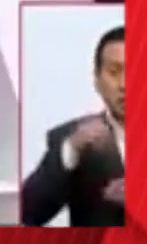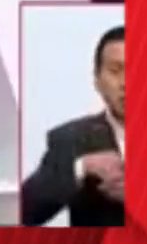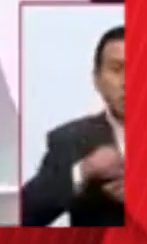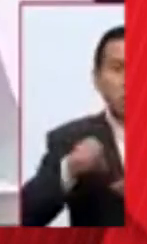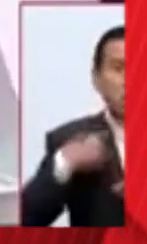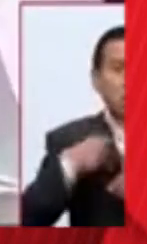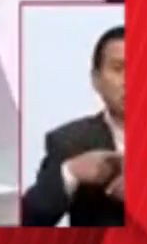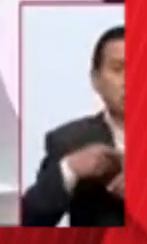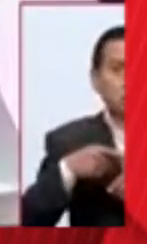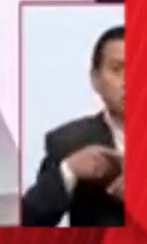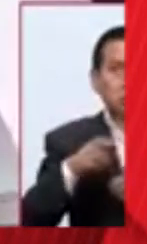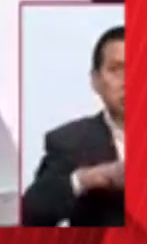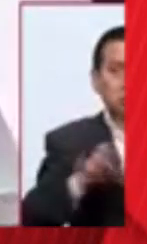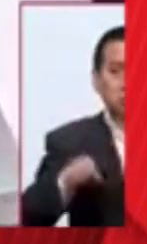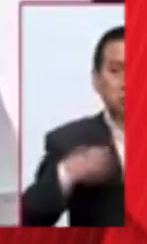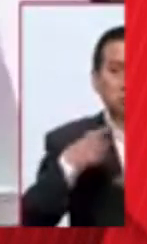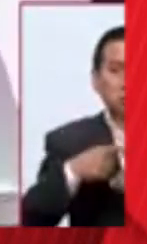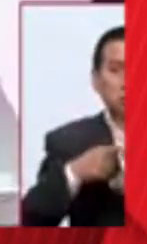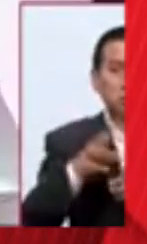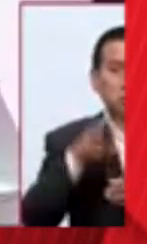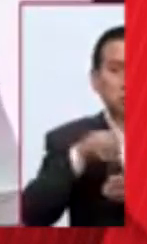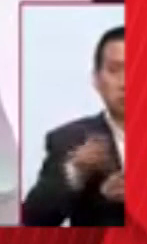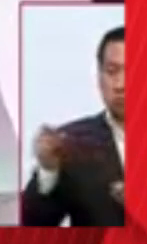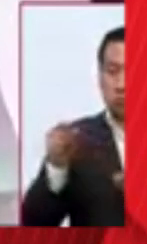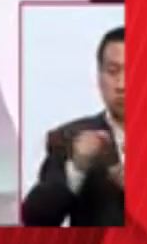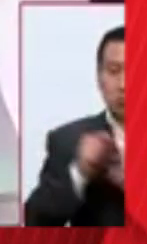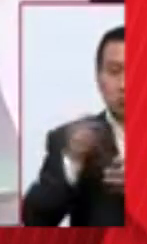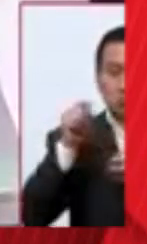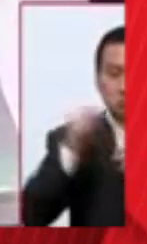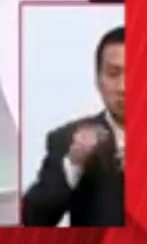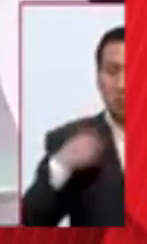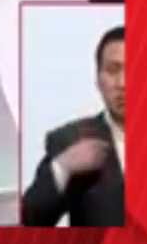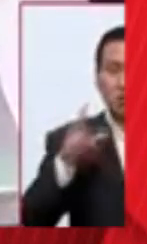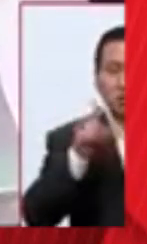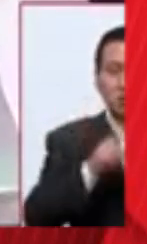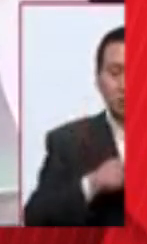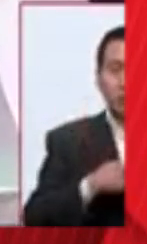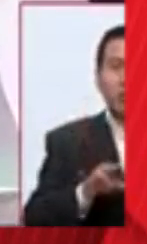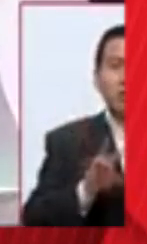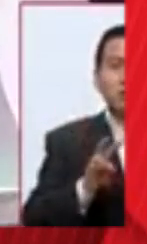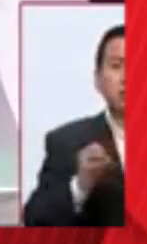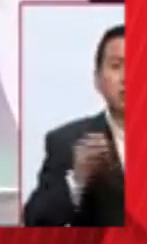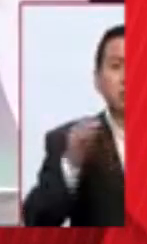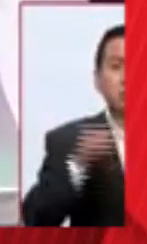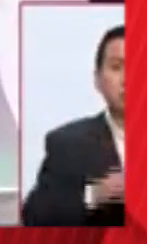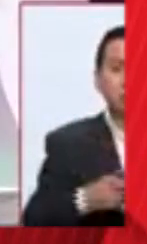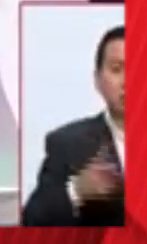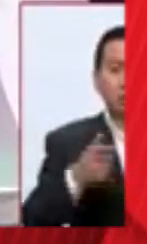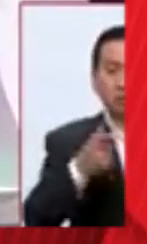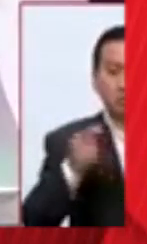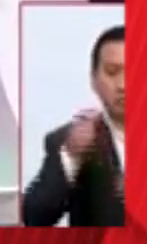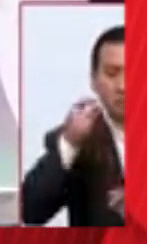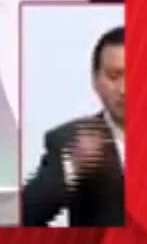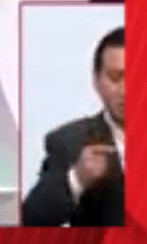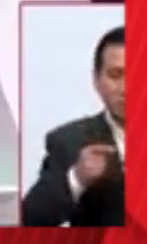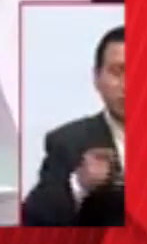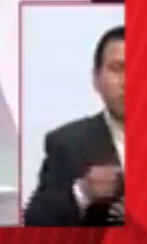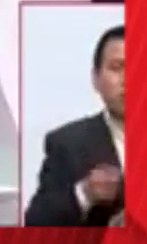adicional, un anexo que le ponen conocimiento, y ahí hablan de 70.000 cartuchos calibre